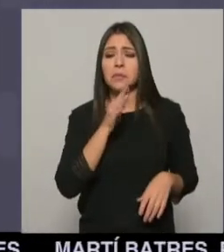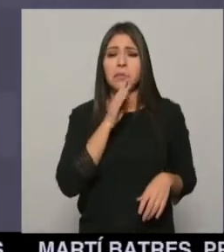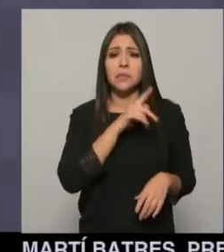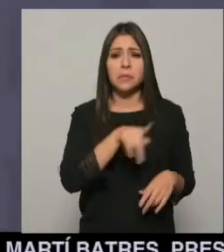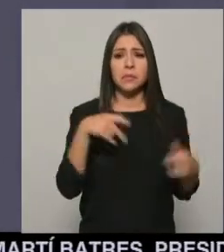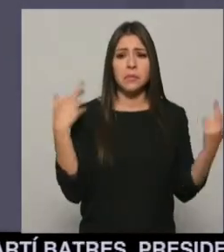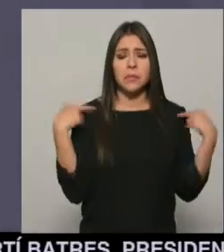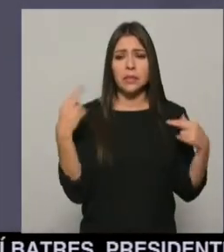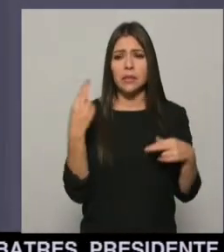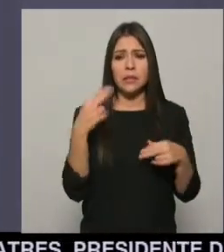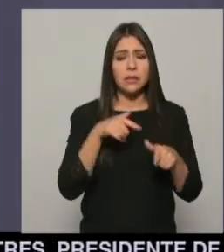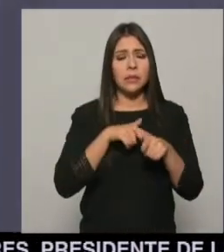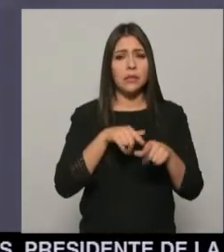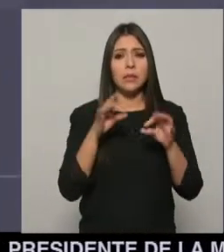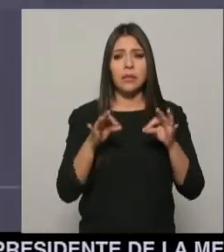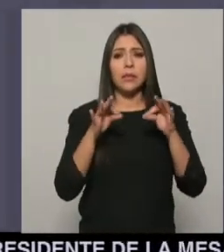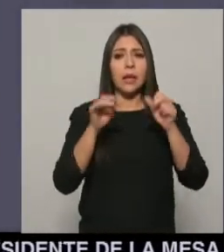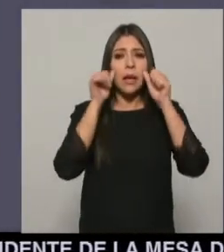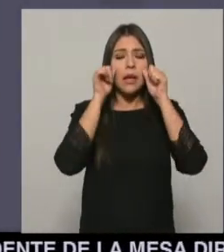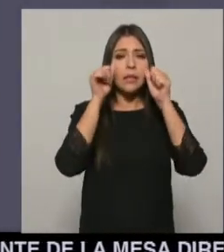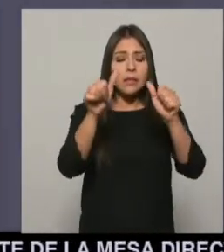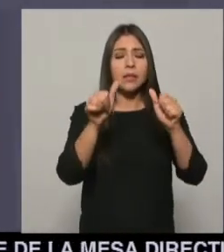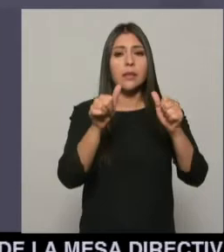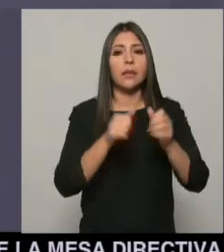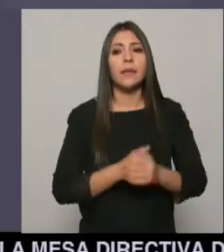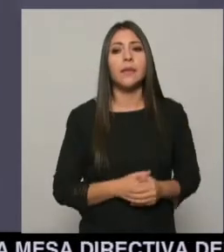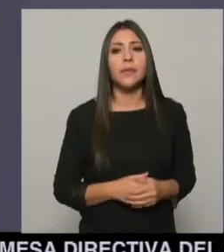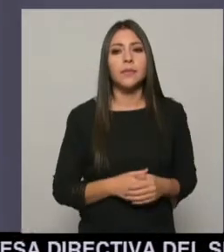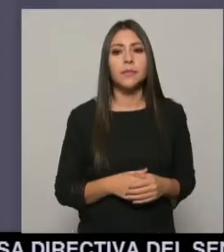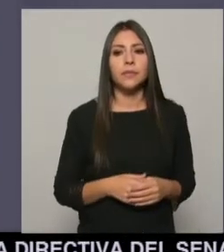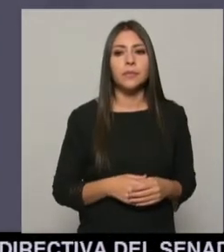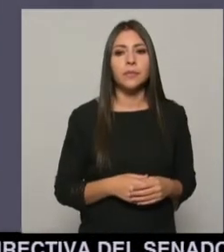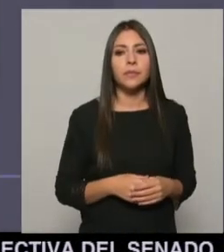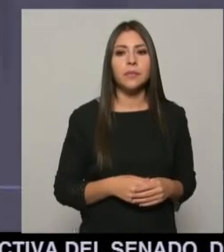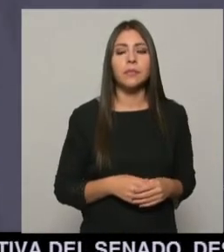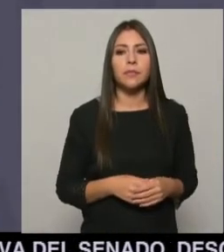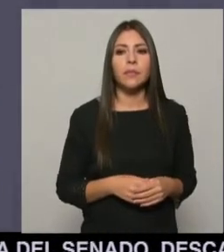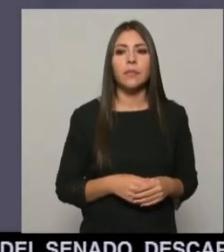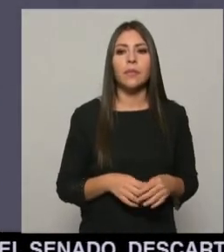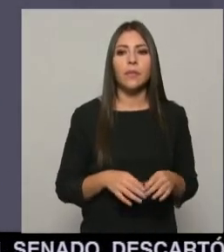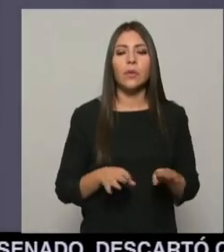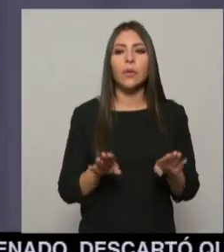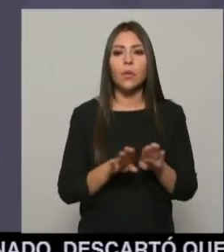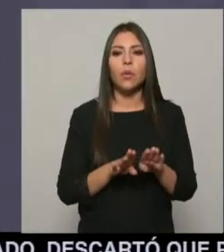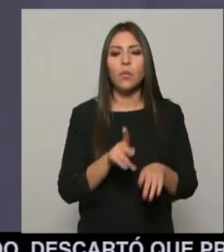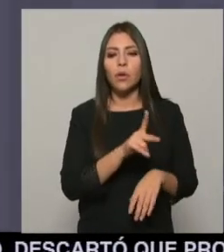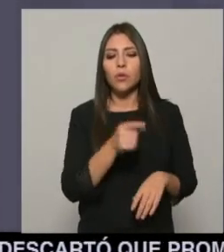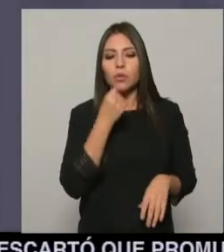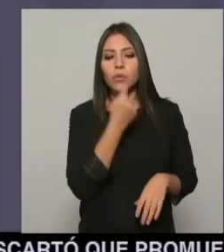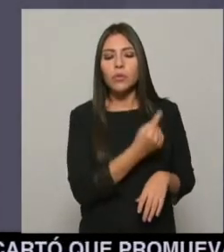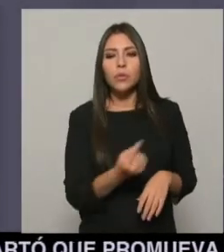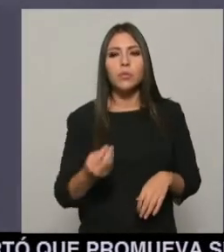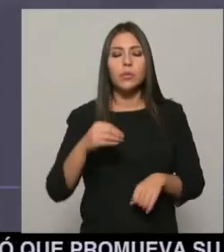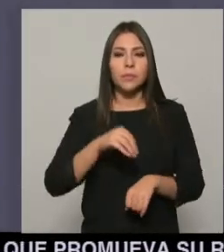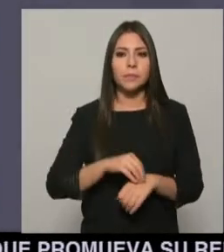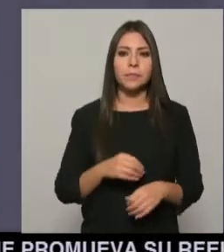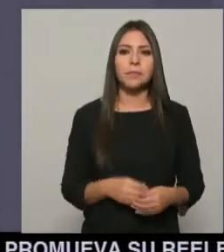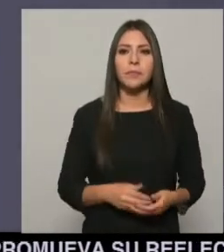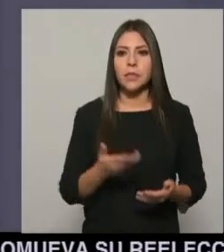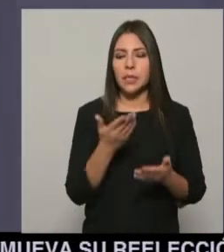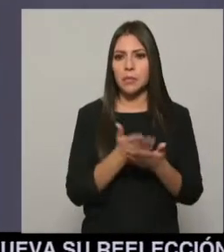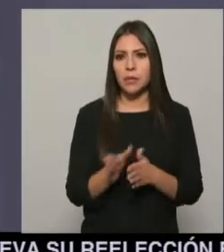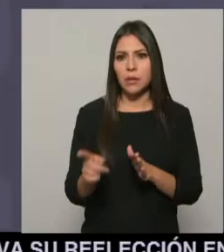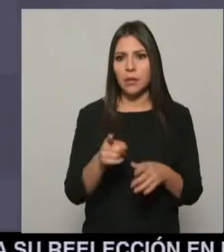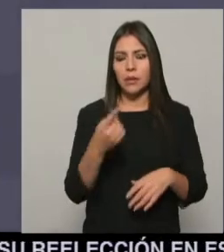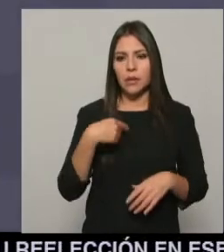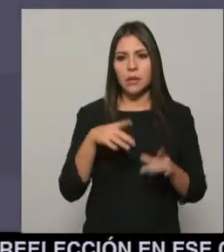de estar muy atentos a la relación y a las conductas que llevan los niños. Y hay señales, ¿no? Que también nos